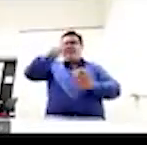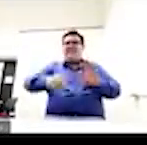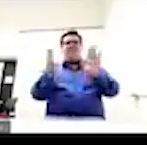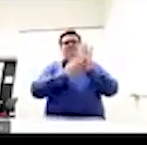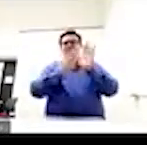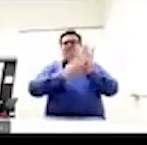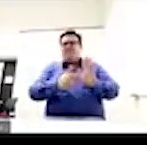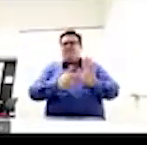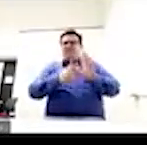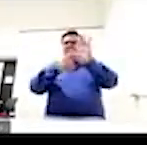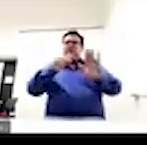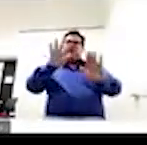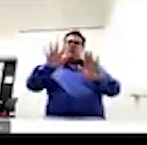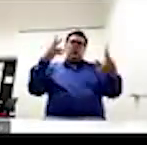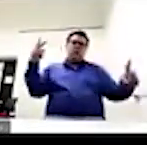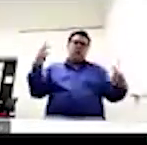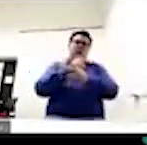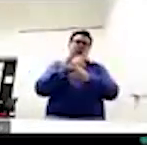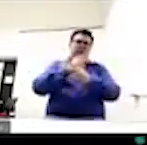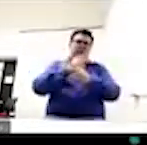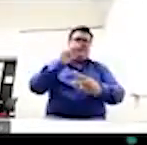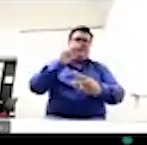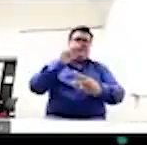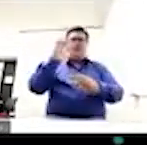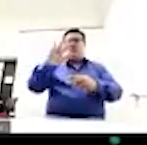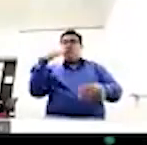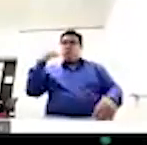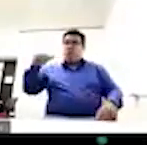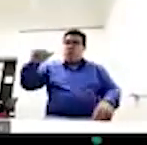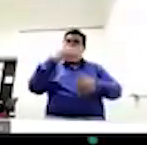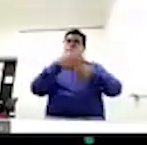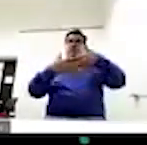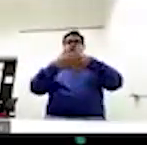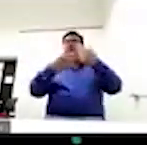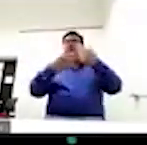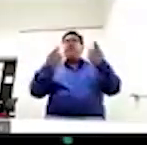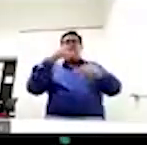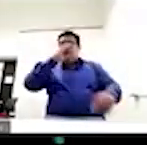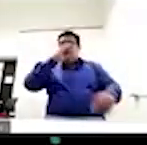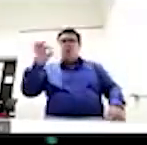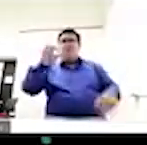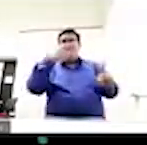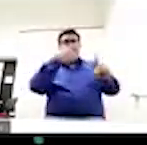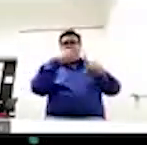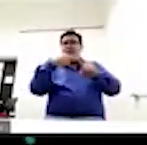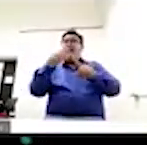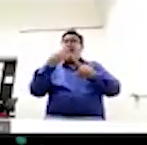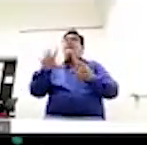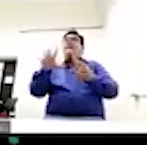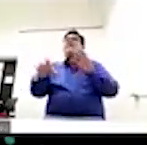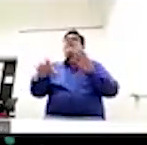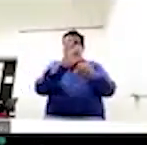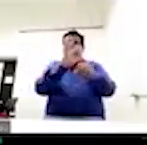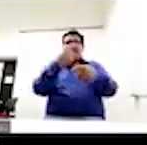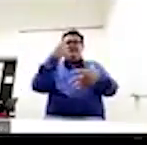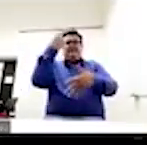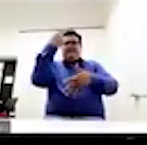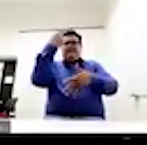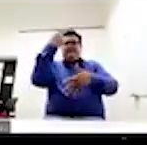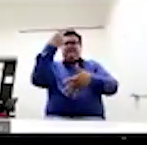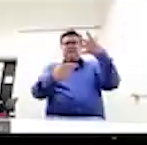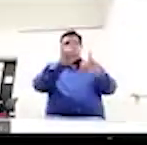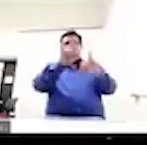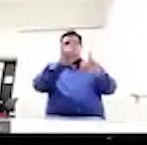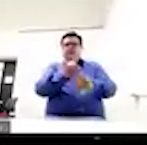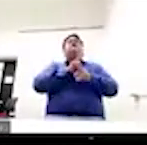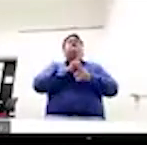violencia contra las mujeres en este país, sino que como en todas las obras de arte exitosas, Lizarazo lo universaliza en